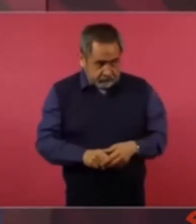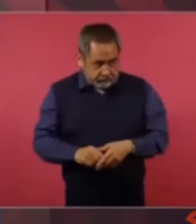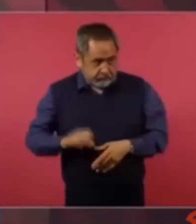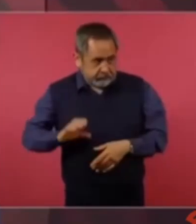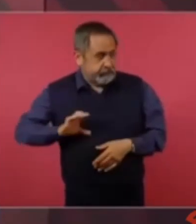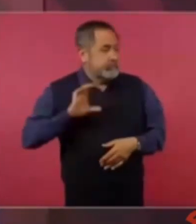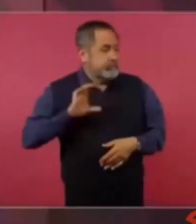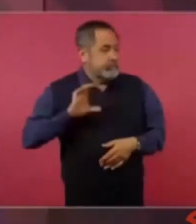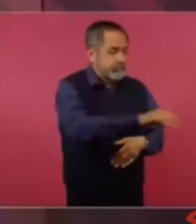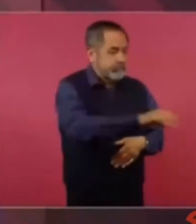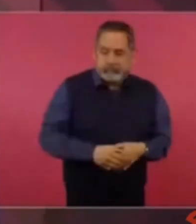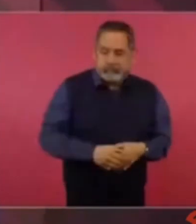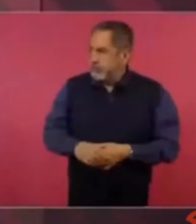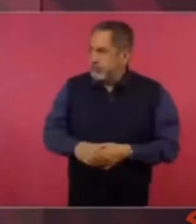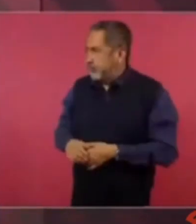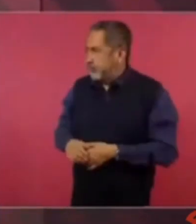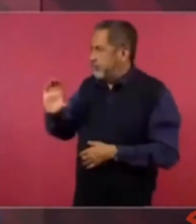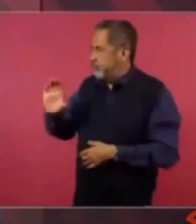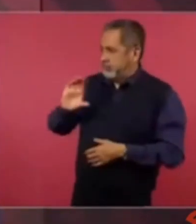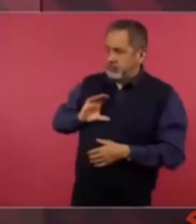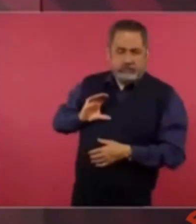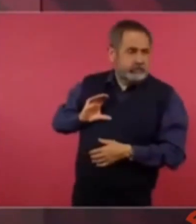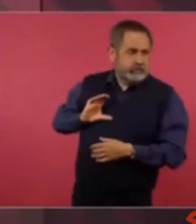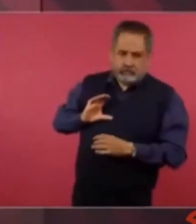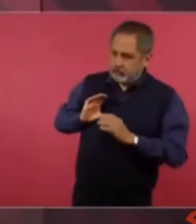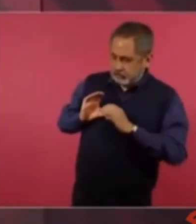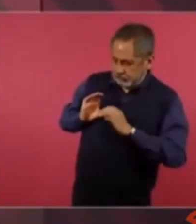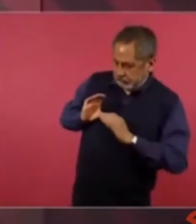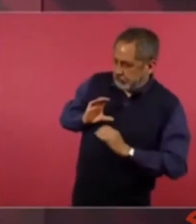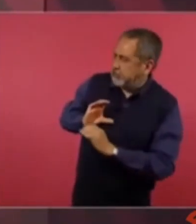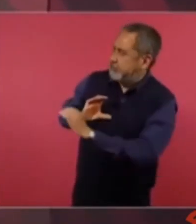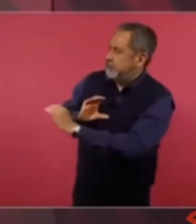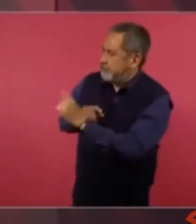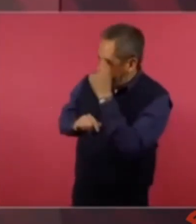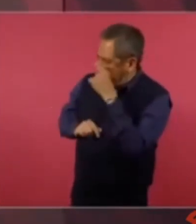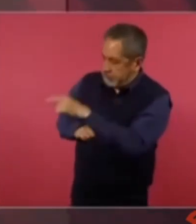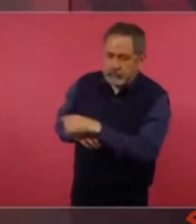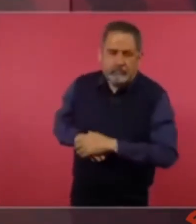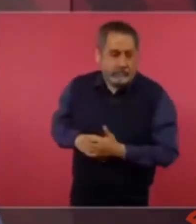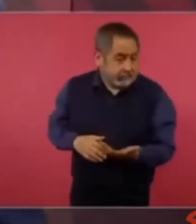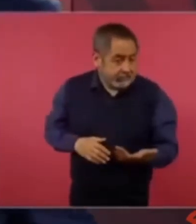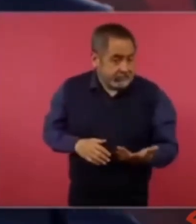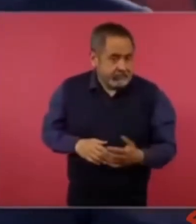al diputado. Y les decían: ah, ¿no me das